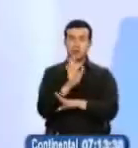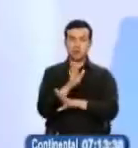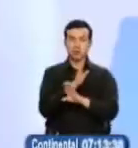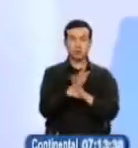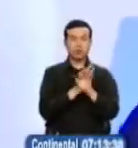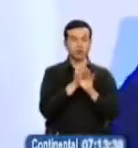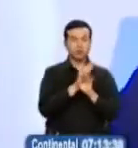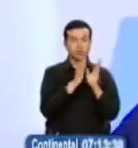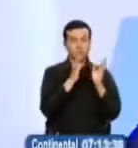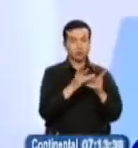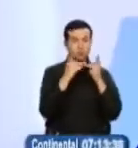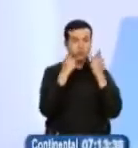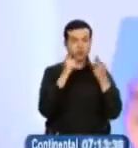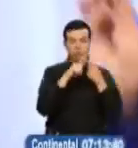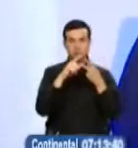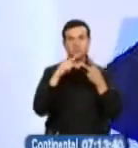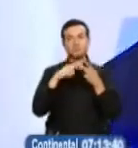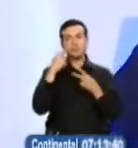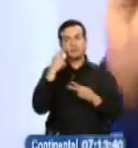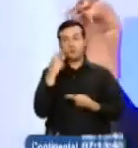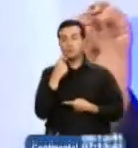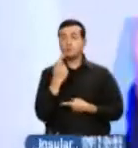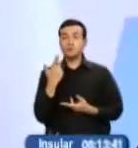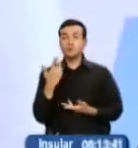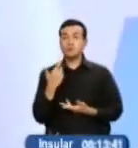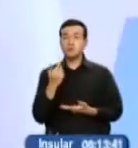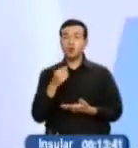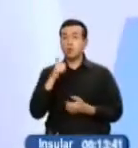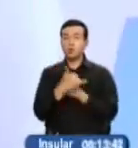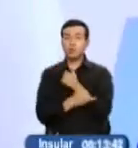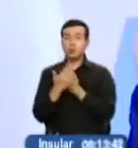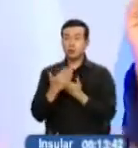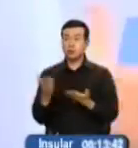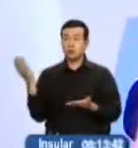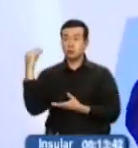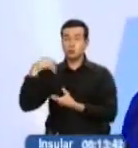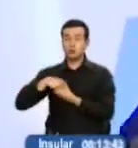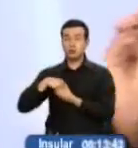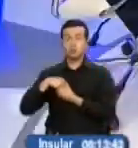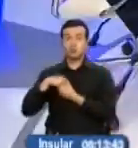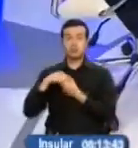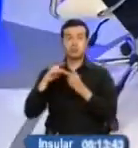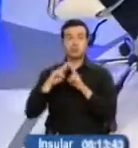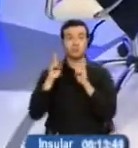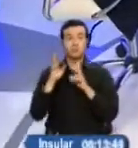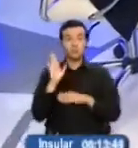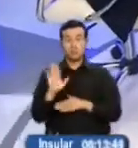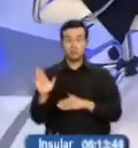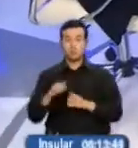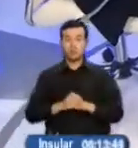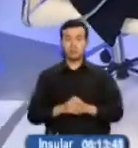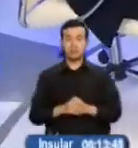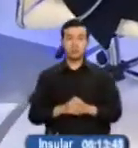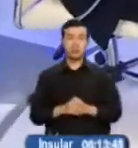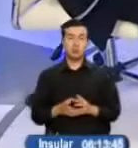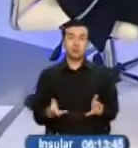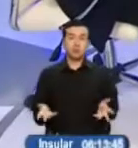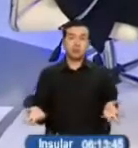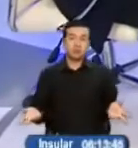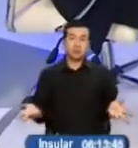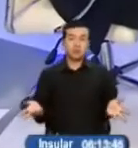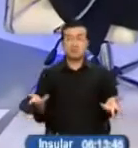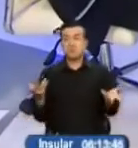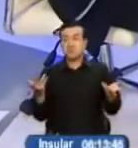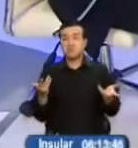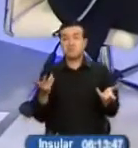funcionario público, ha señalado precisamente que no tiene bienes en paraísos fiscales. ¿Cómo que había ellos inmersos en esta consulta? Que no tiene. Mire, yo creo que no